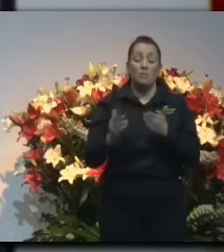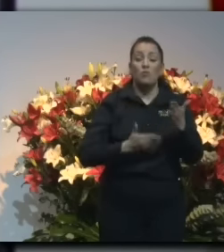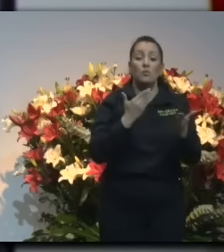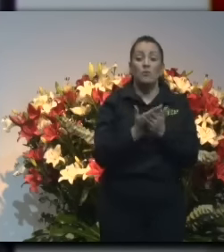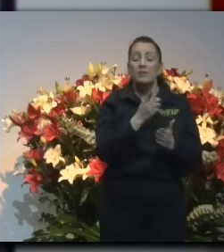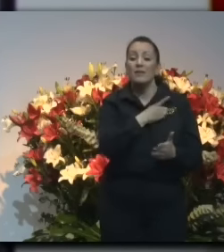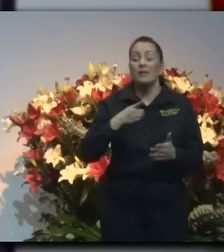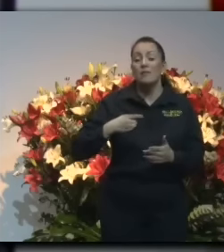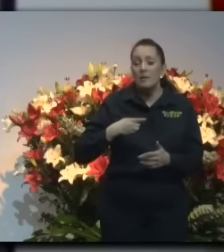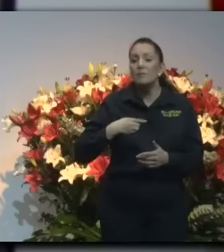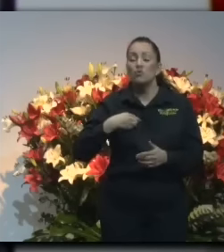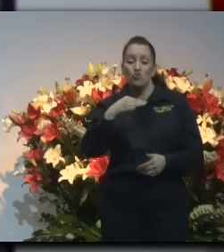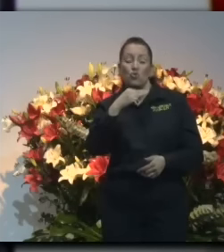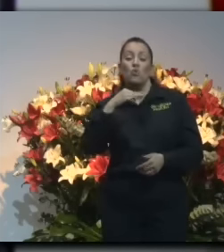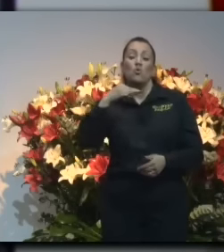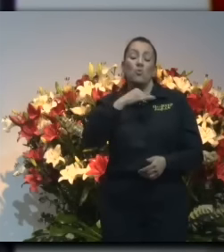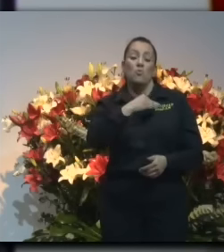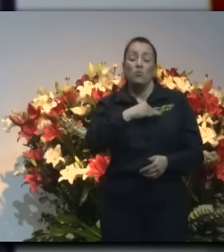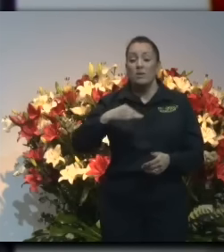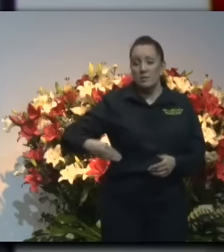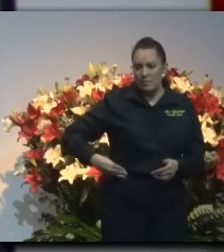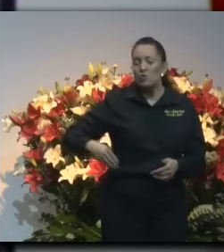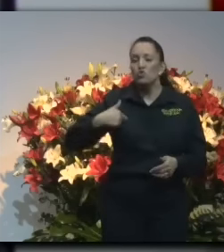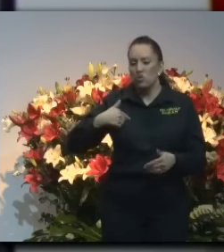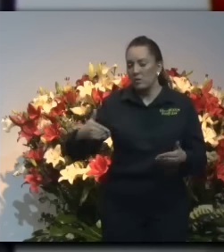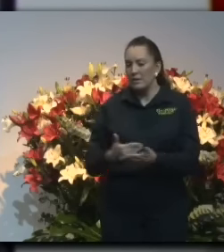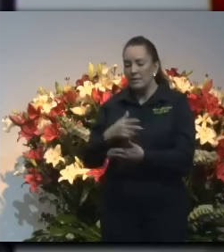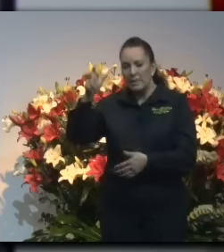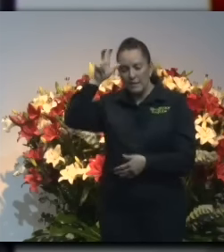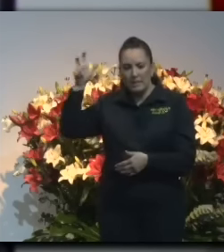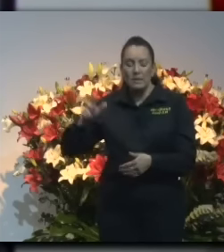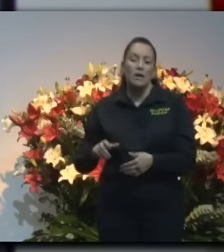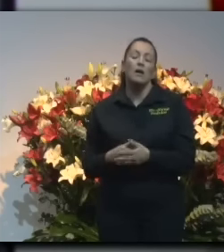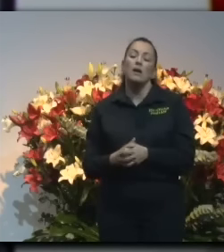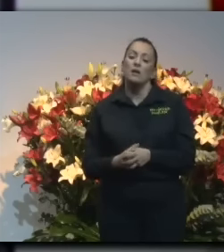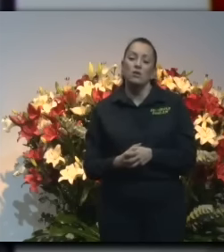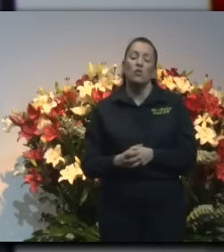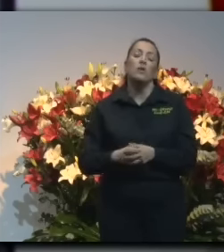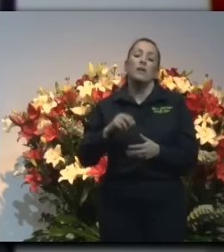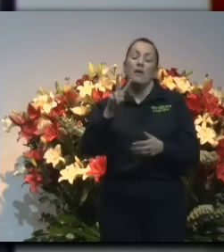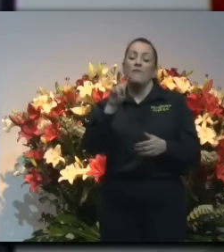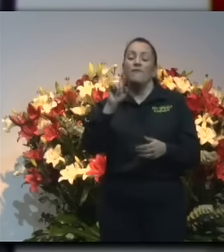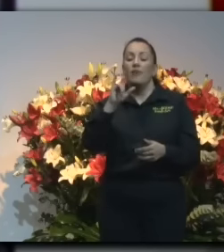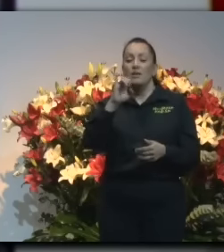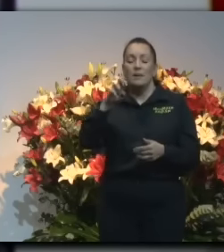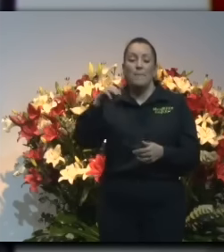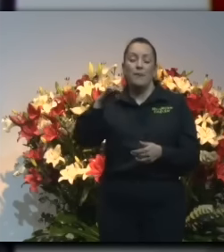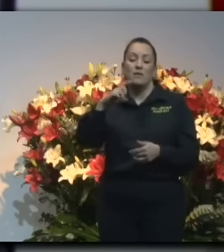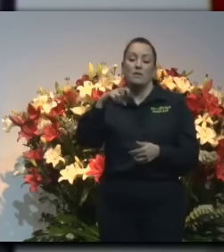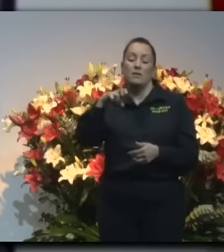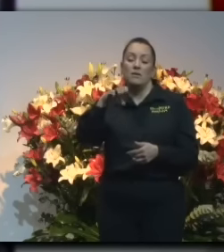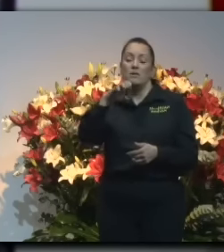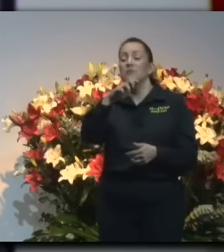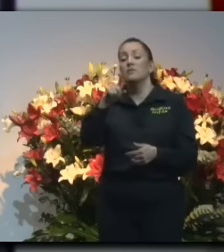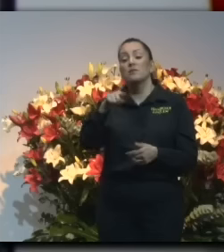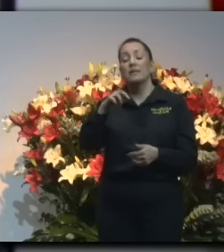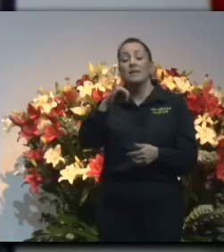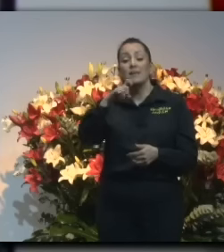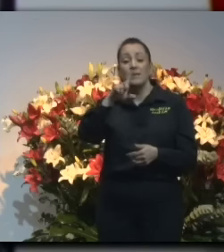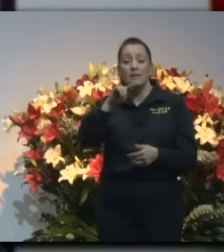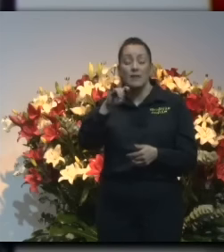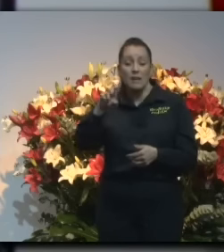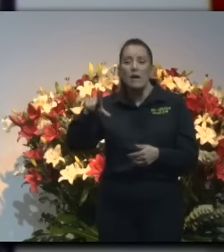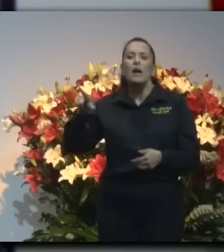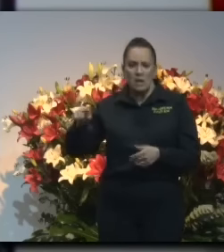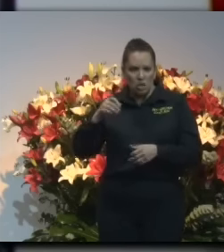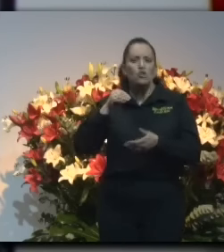policías municipales. Yo vengo del estado de Hidalgo, de la zona del Valle del Mezquital, y allá todavía la justicia cívica